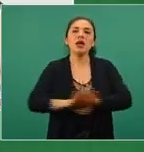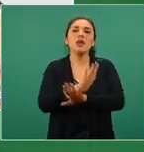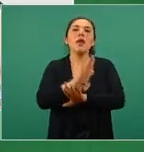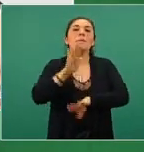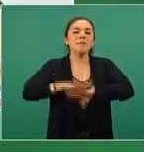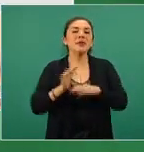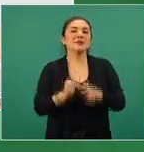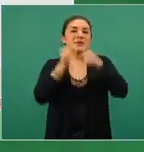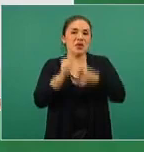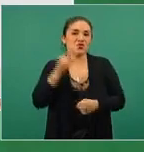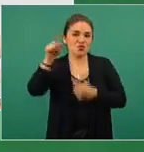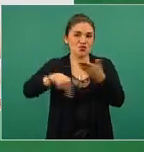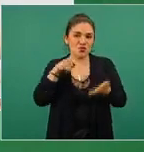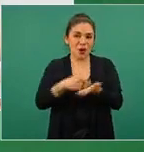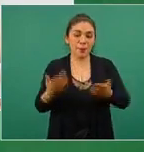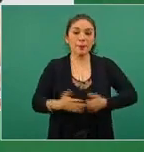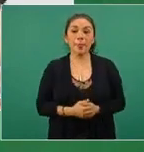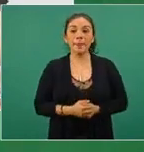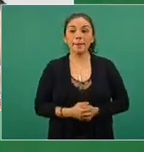mayor seguridad.